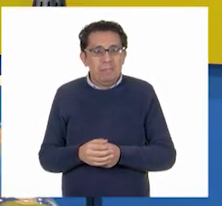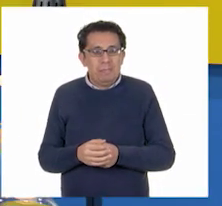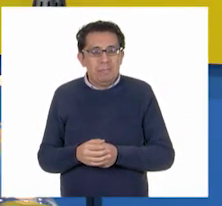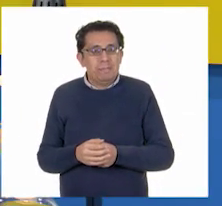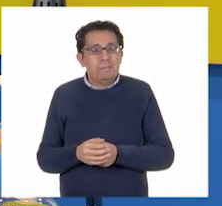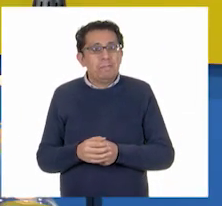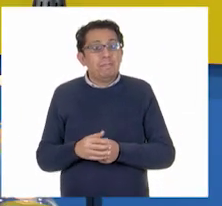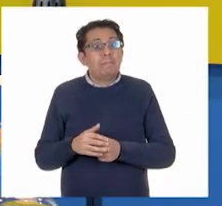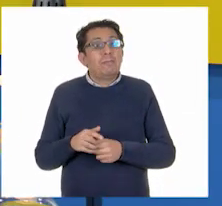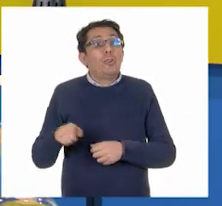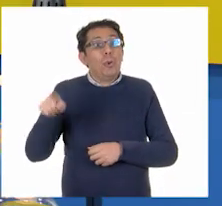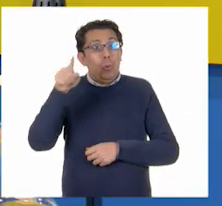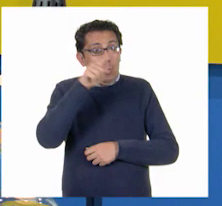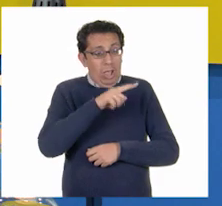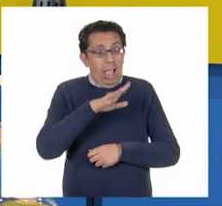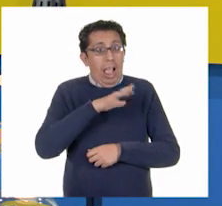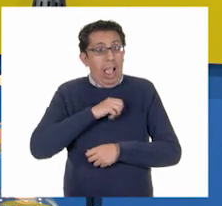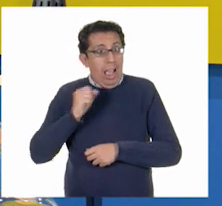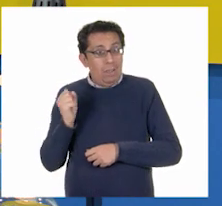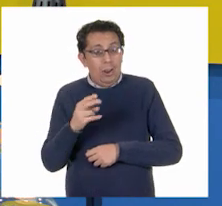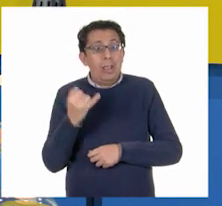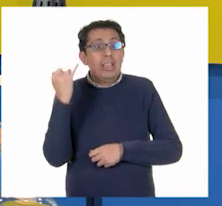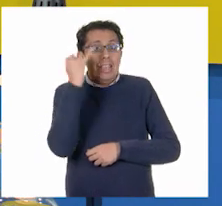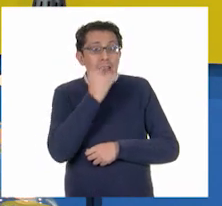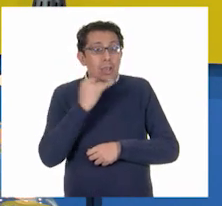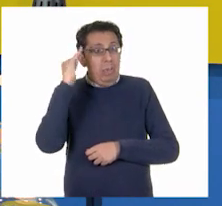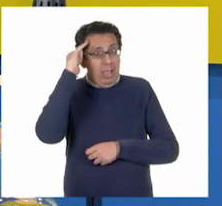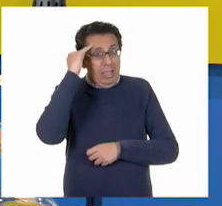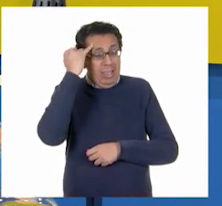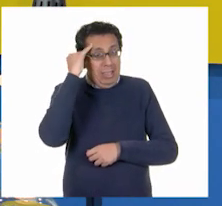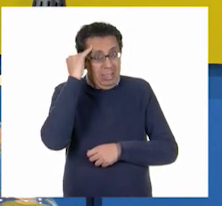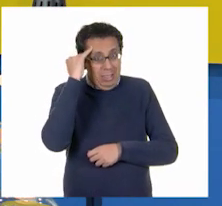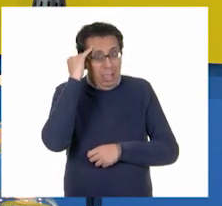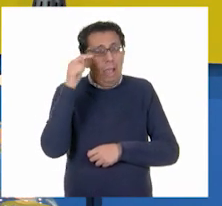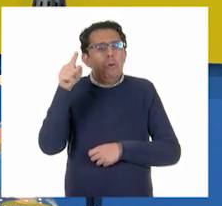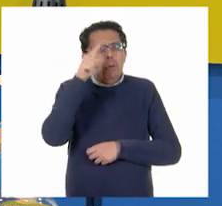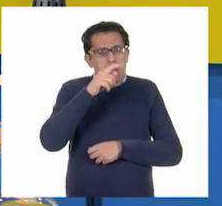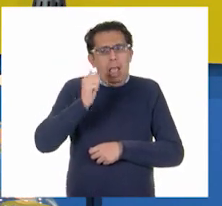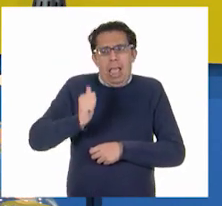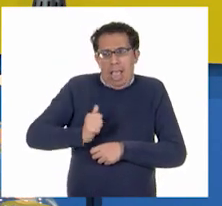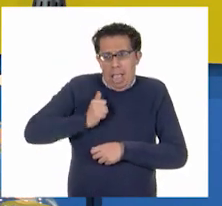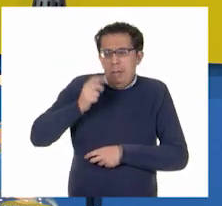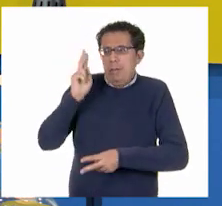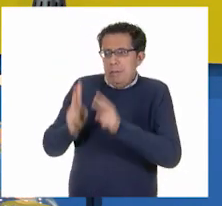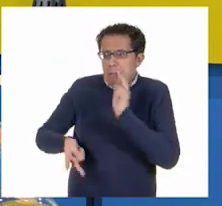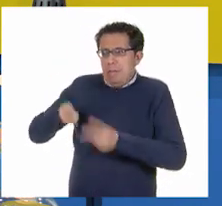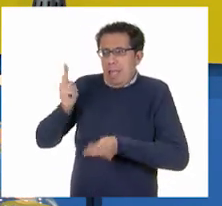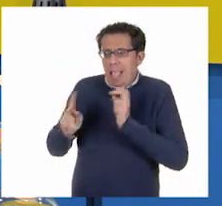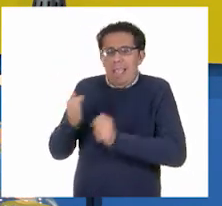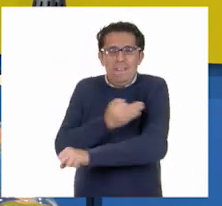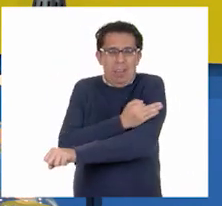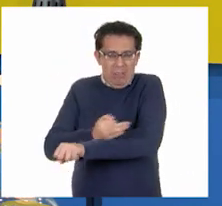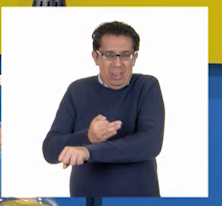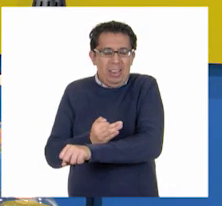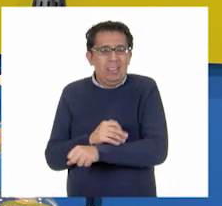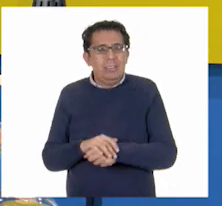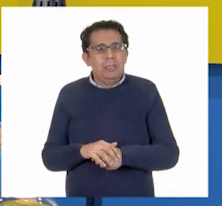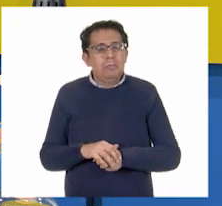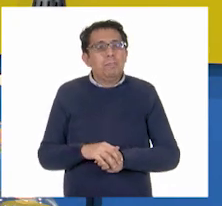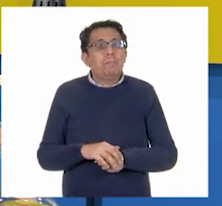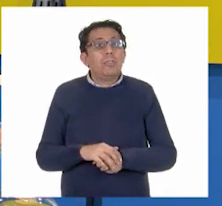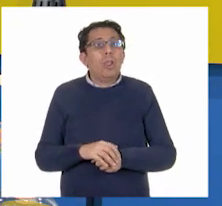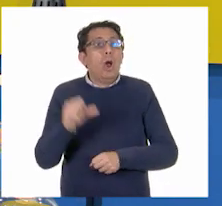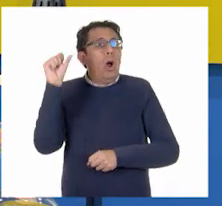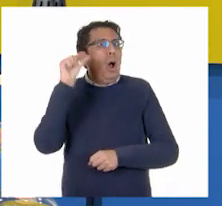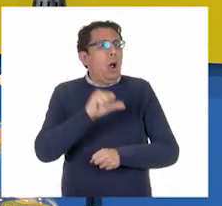Si tienes la fortuna de hablar una lengua indígena, aprovecha también este momento para practicarla y platica con tu familia en tu lengua materna. Por